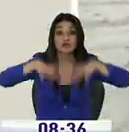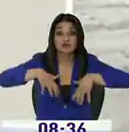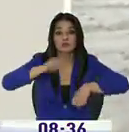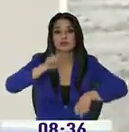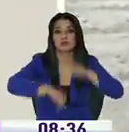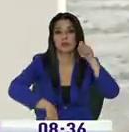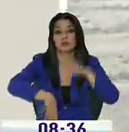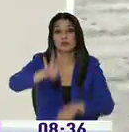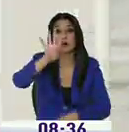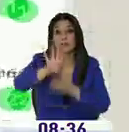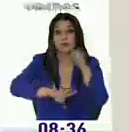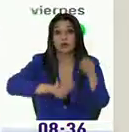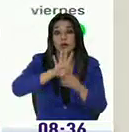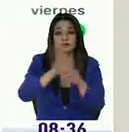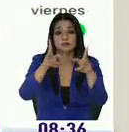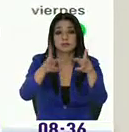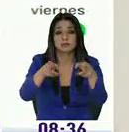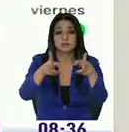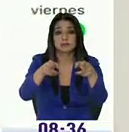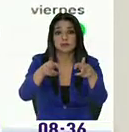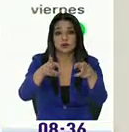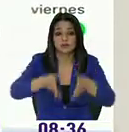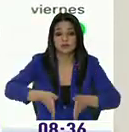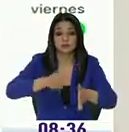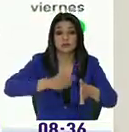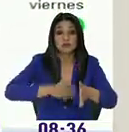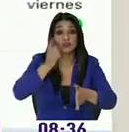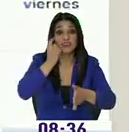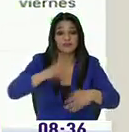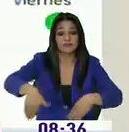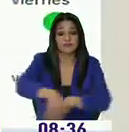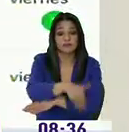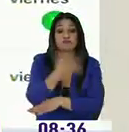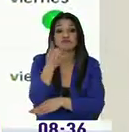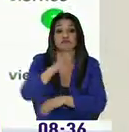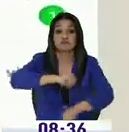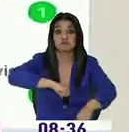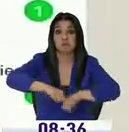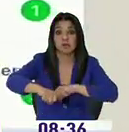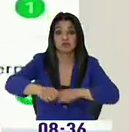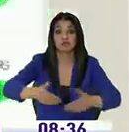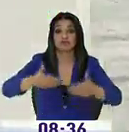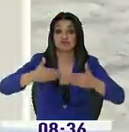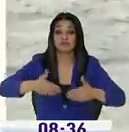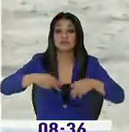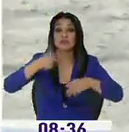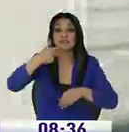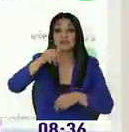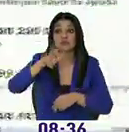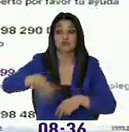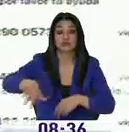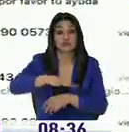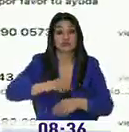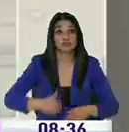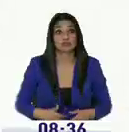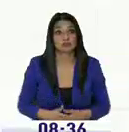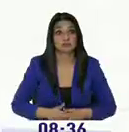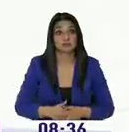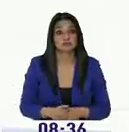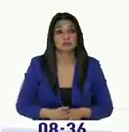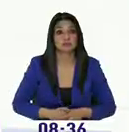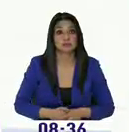dañarse. 4 años de esto, vean, en la Simón Bolívar, 18 de mayo, tras en el Puente 9, esto es en Los Chillos, tras el Liceo